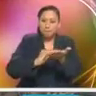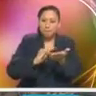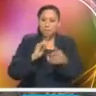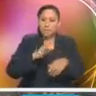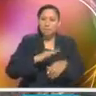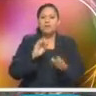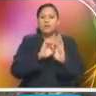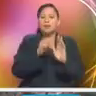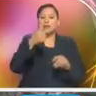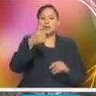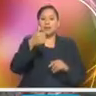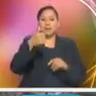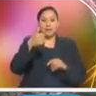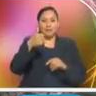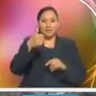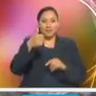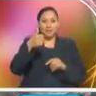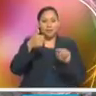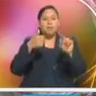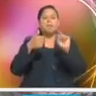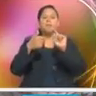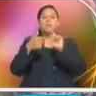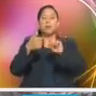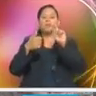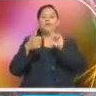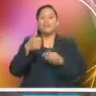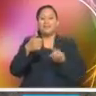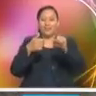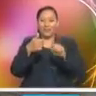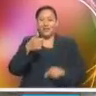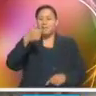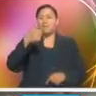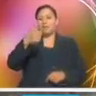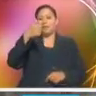like. Ese like te hace que